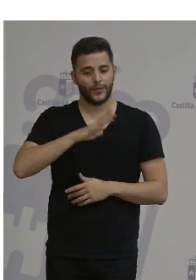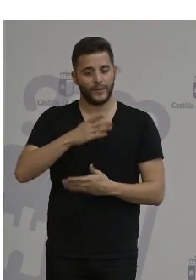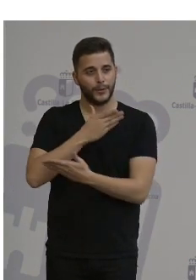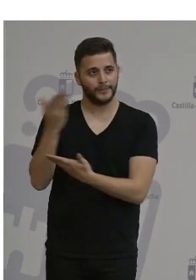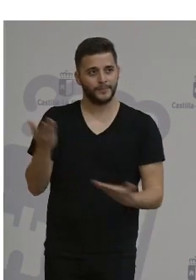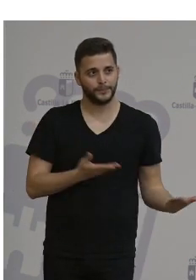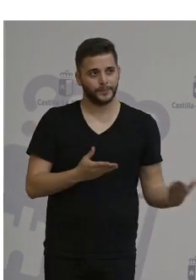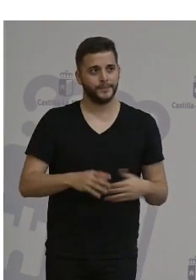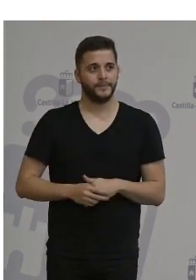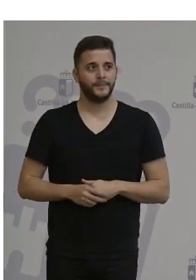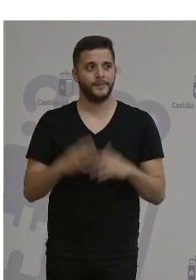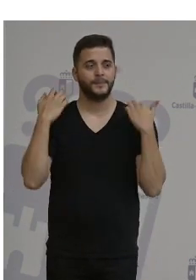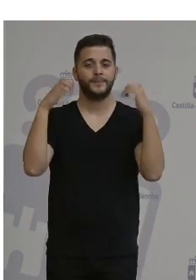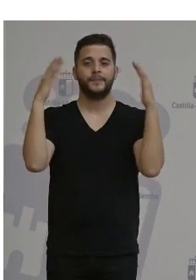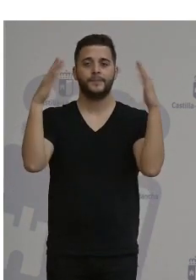recogerlo.